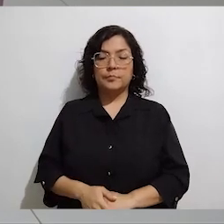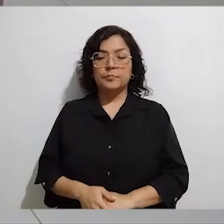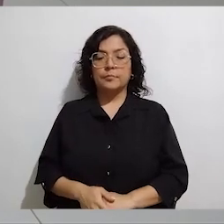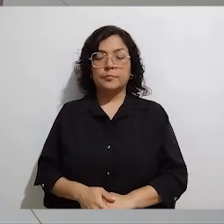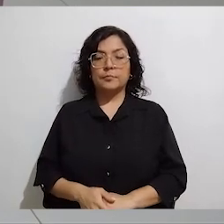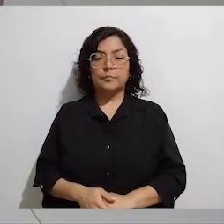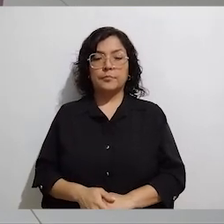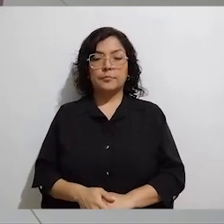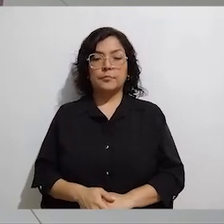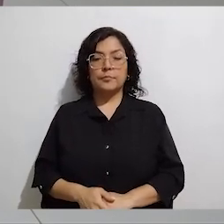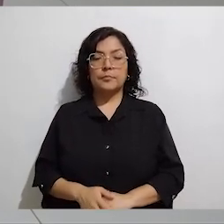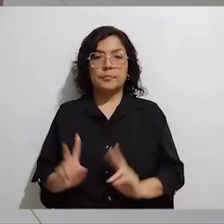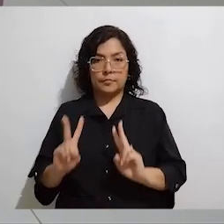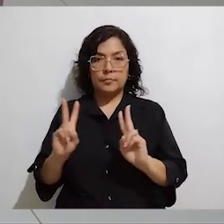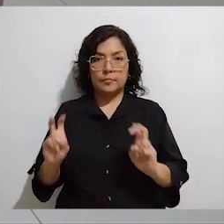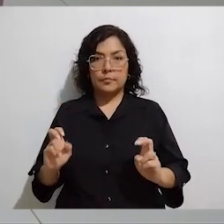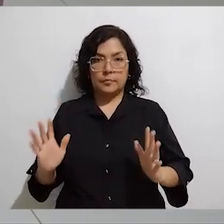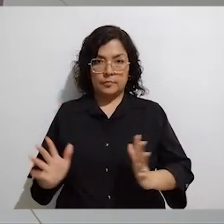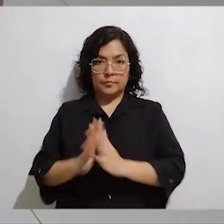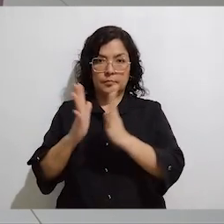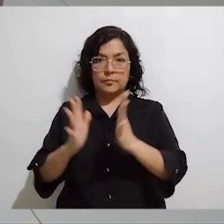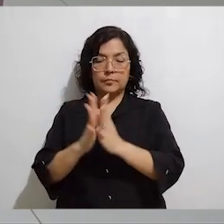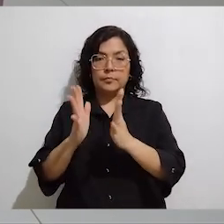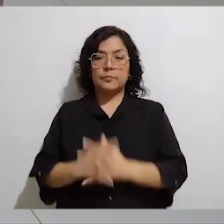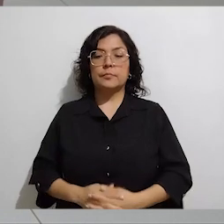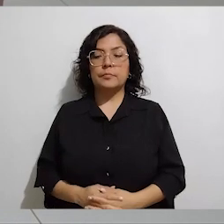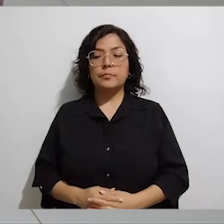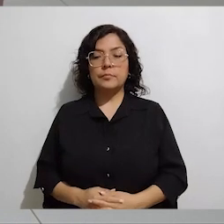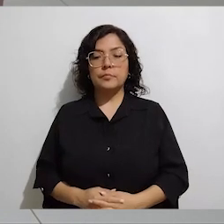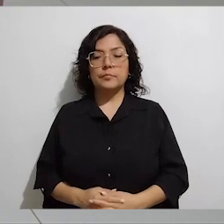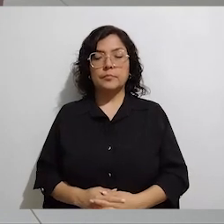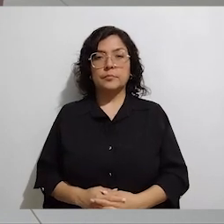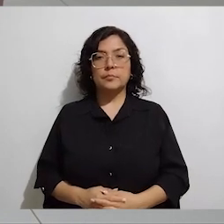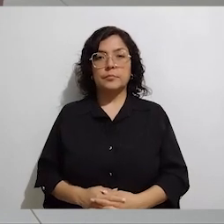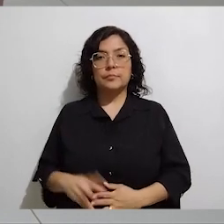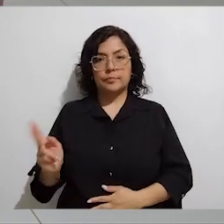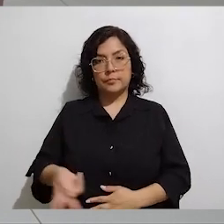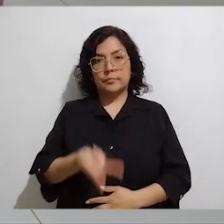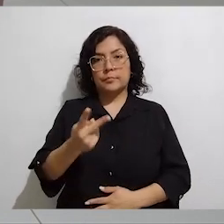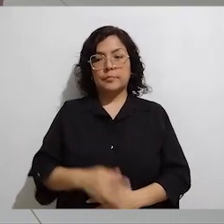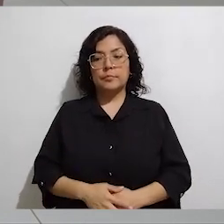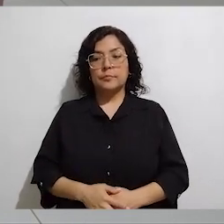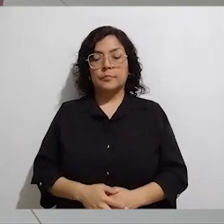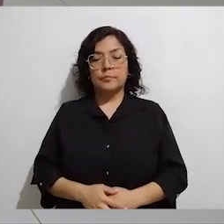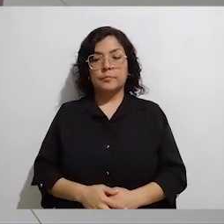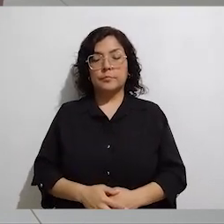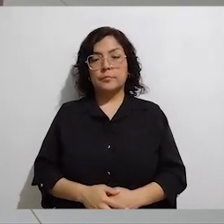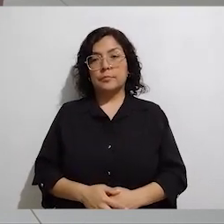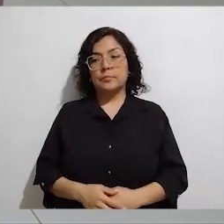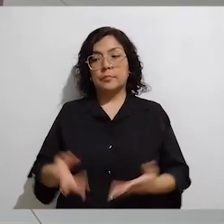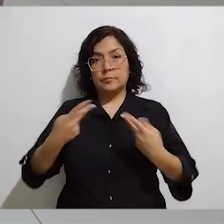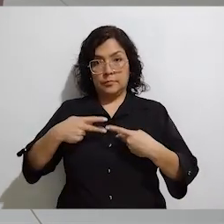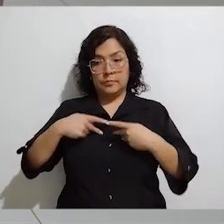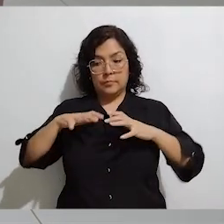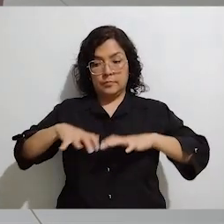respecto de estos temas de participación ciudadana, nos decían, ¿cuál es el mecanismo de participación ciudadana que